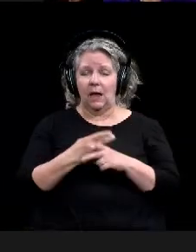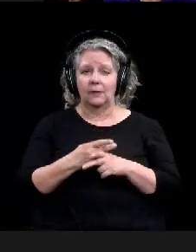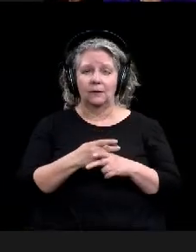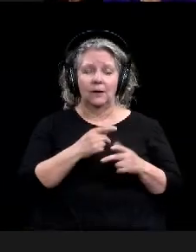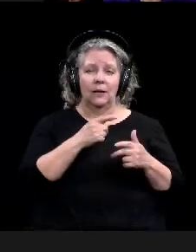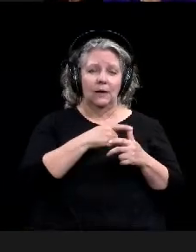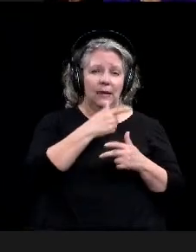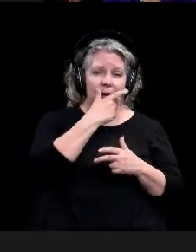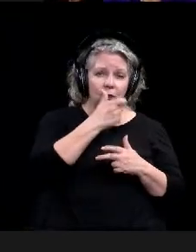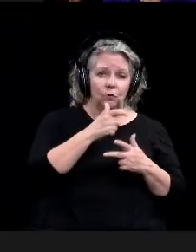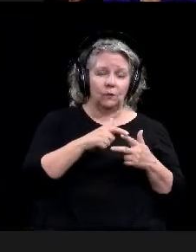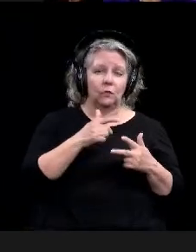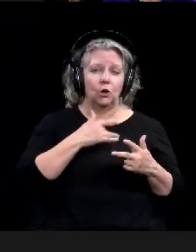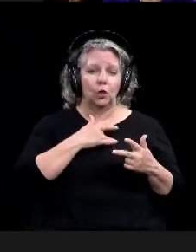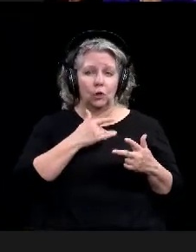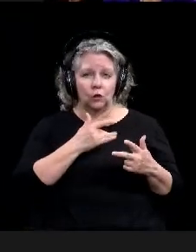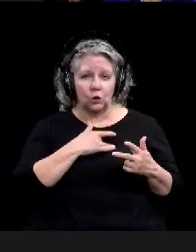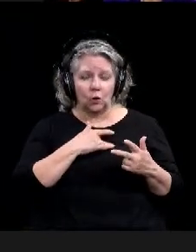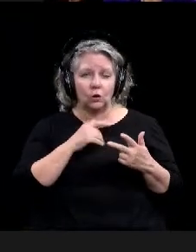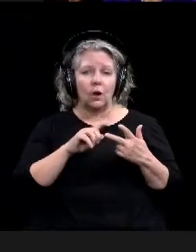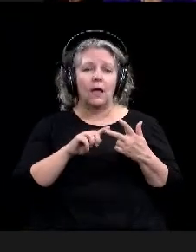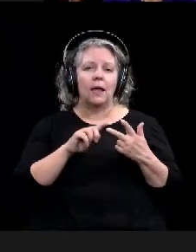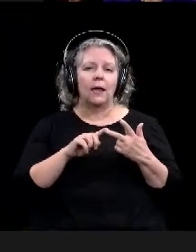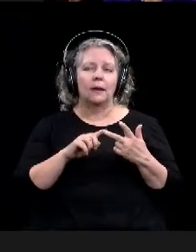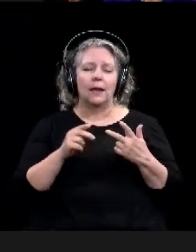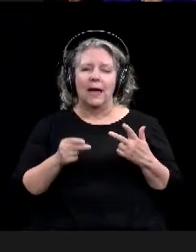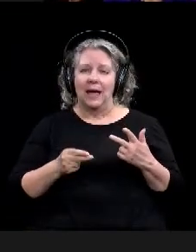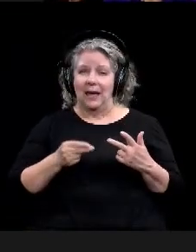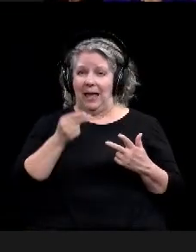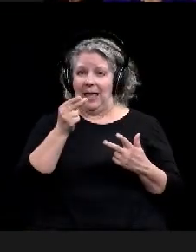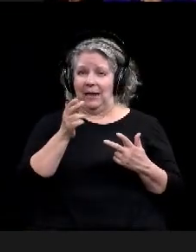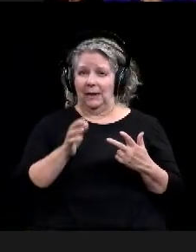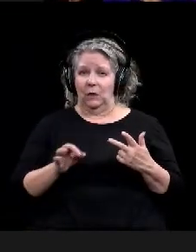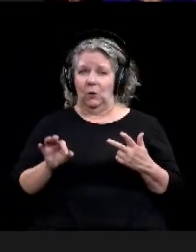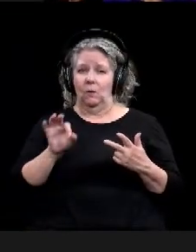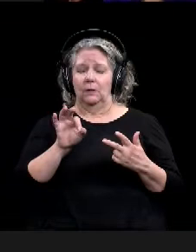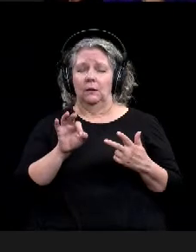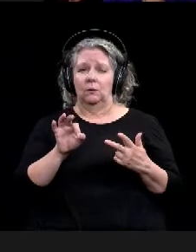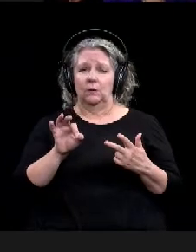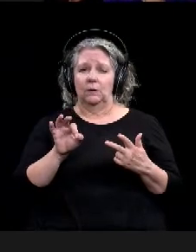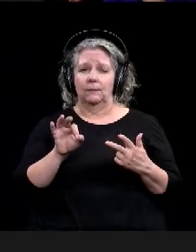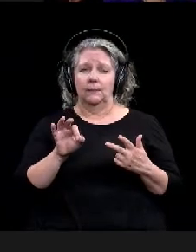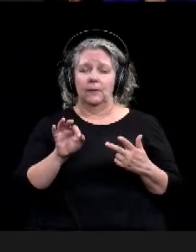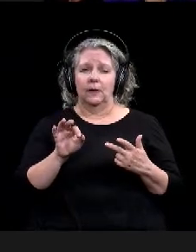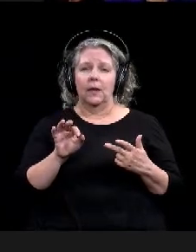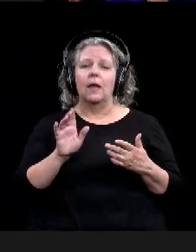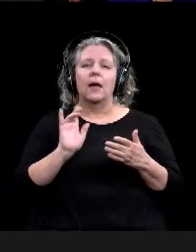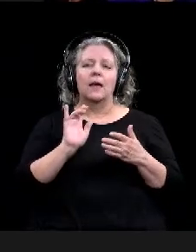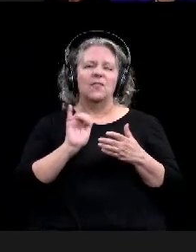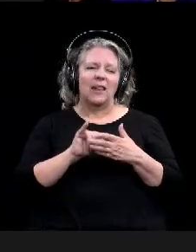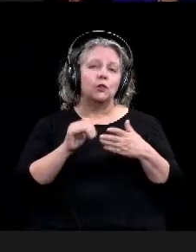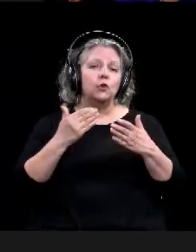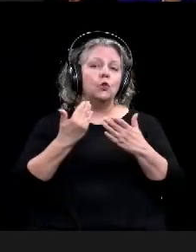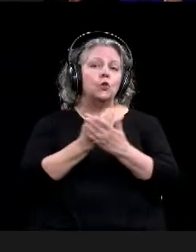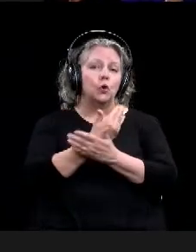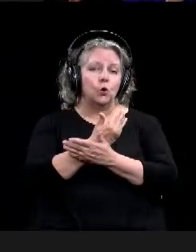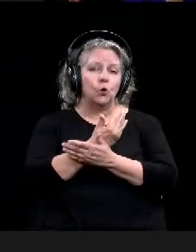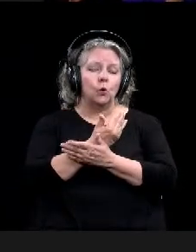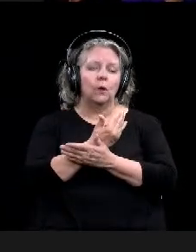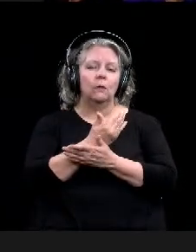consecuencias altas y riesgosas si son nuevas de ficción es que el cdc ha puesto recientemente